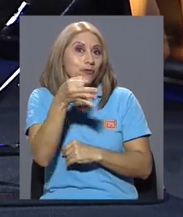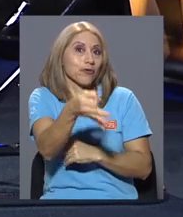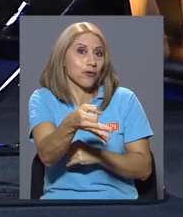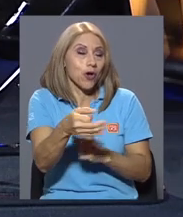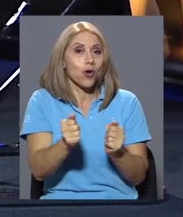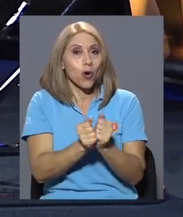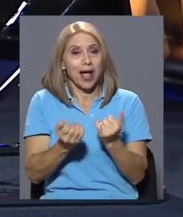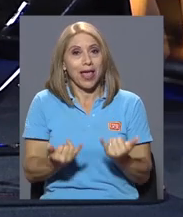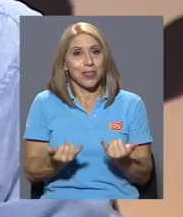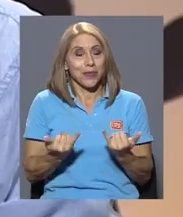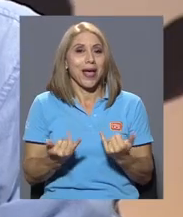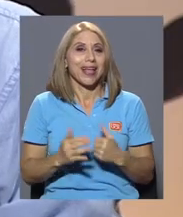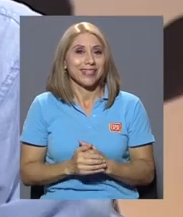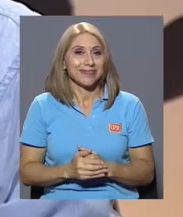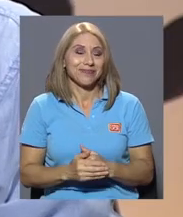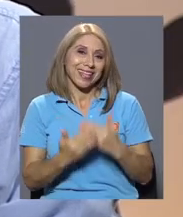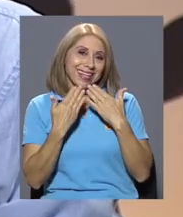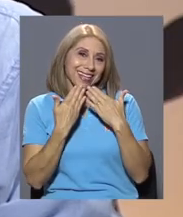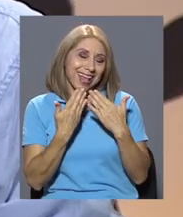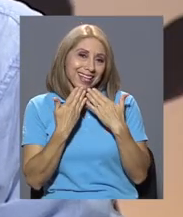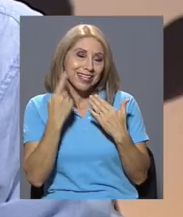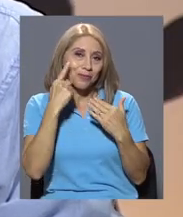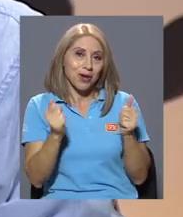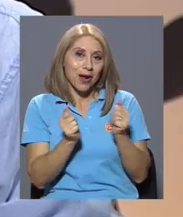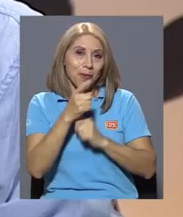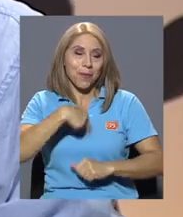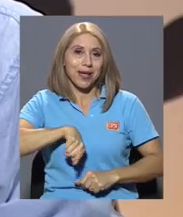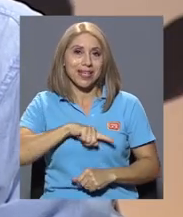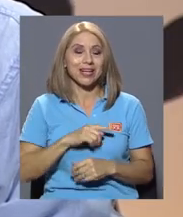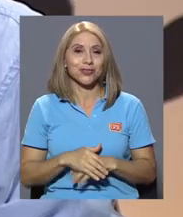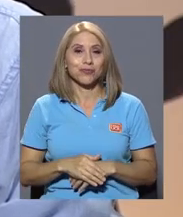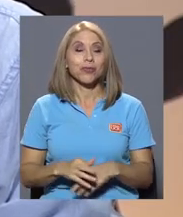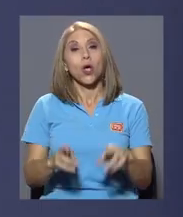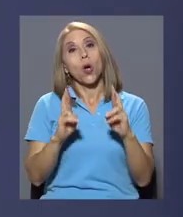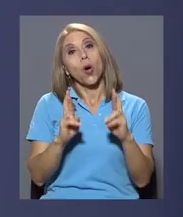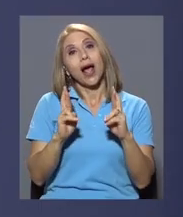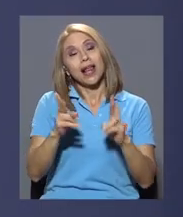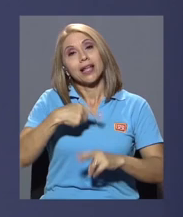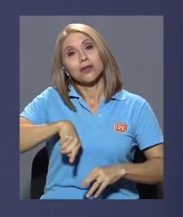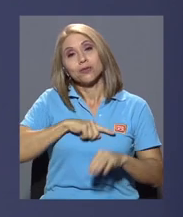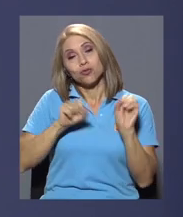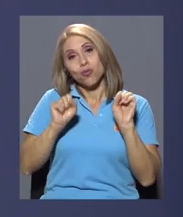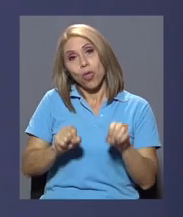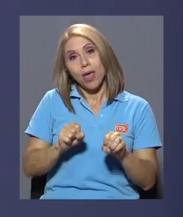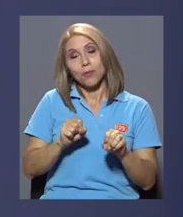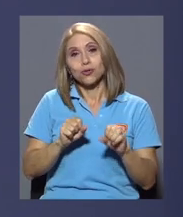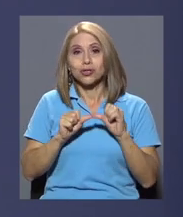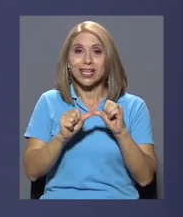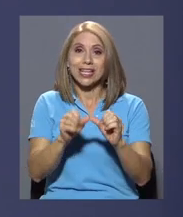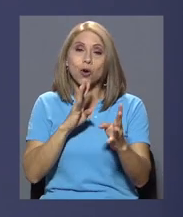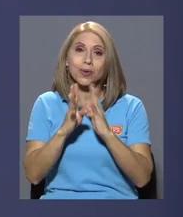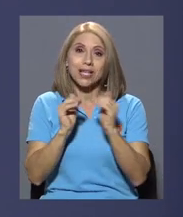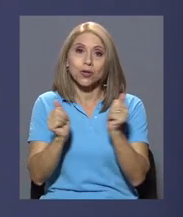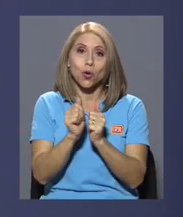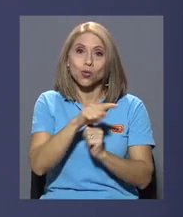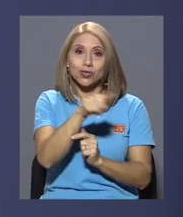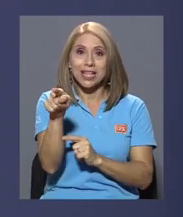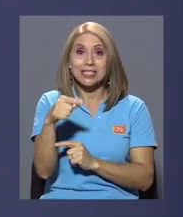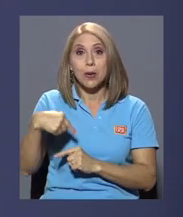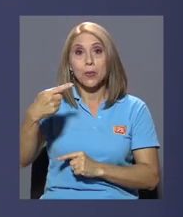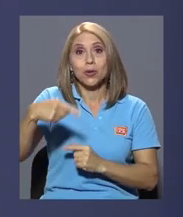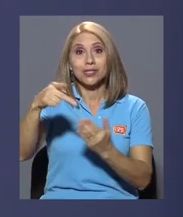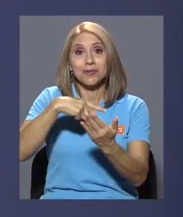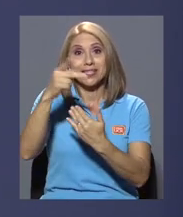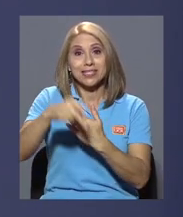con los actuales gracias de verdad por acompañarnos y ojalá que podamos seguir conversando con ustedes también en las